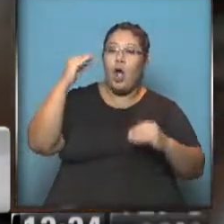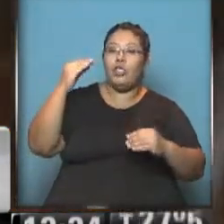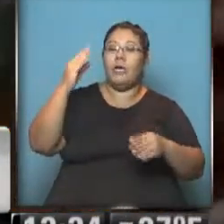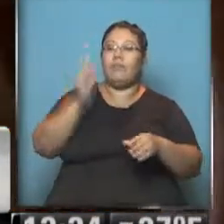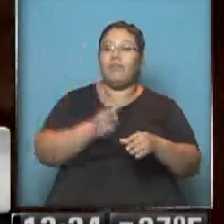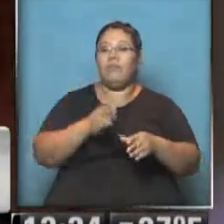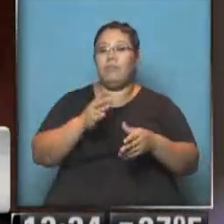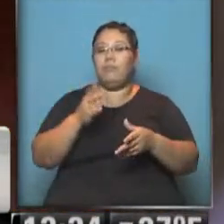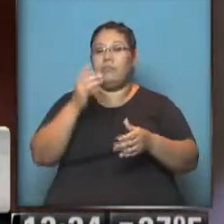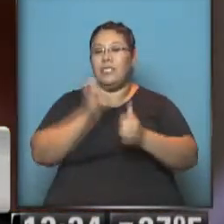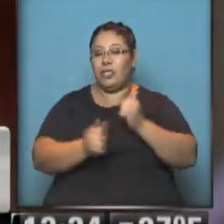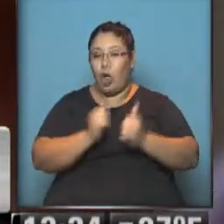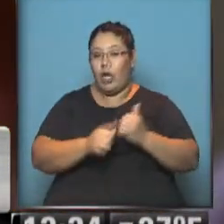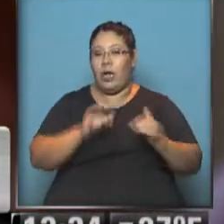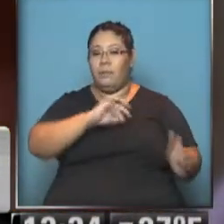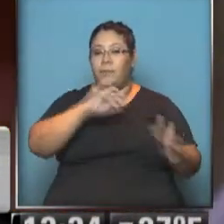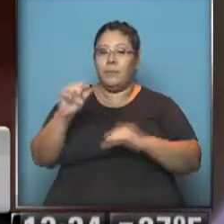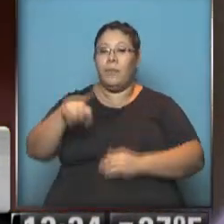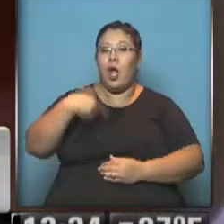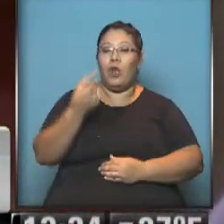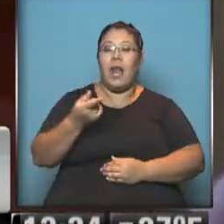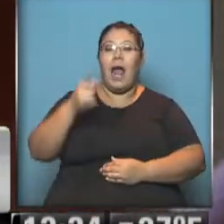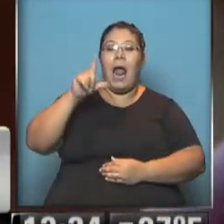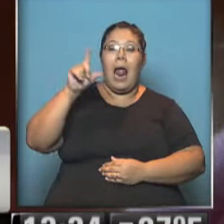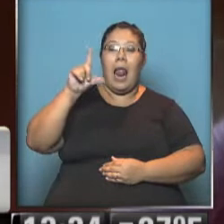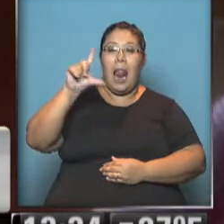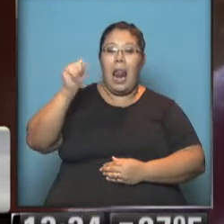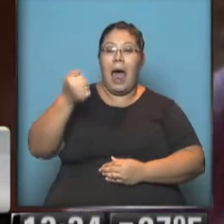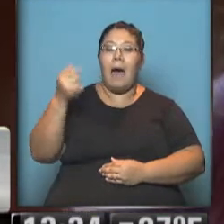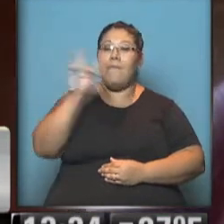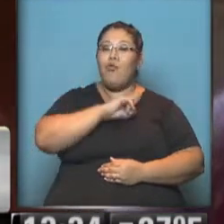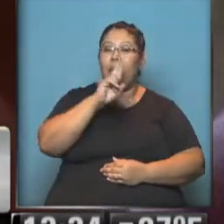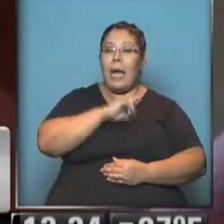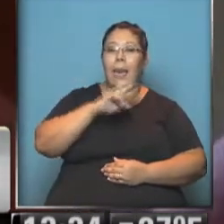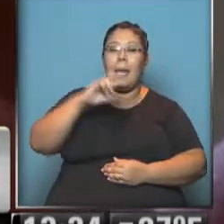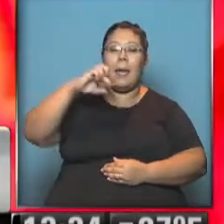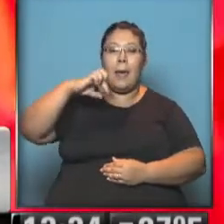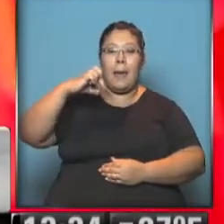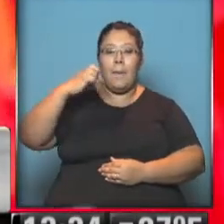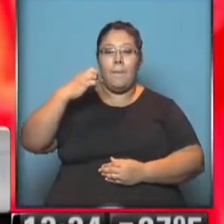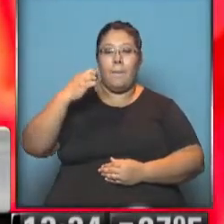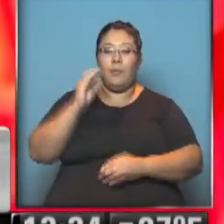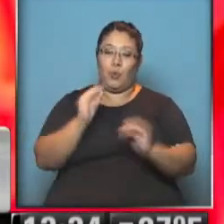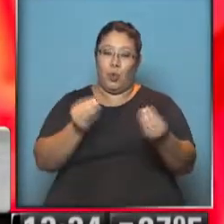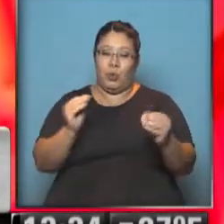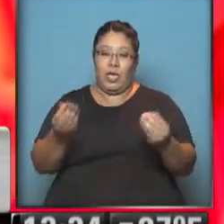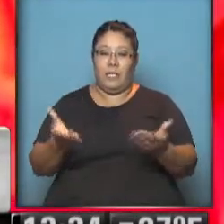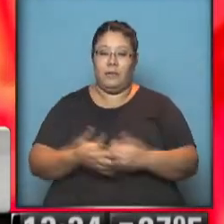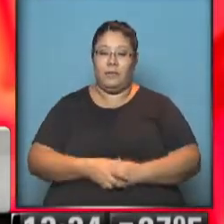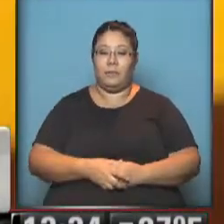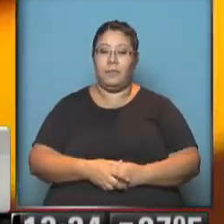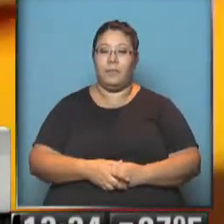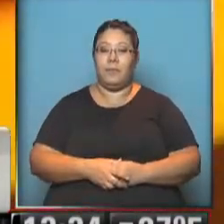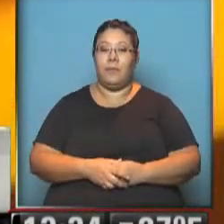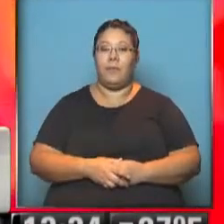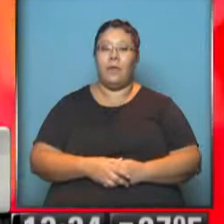toda la argentina esta es otra historia esto es la mujer puerca pero también es santiago los a un texto de santiago en este caso con dirección y puesta en escena